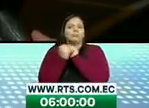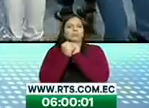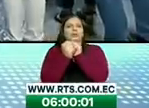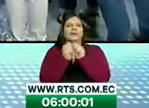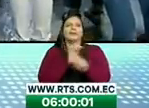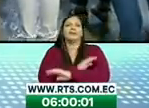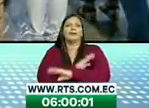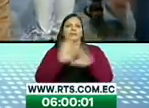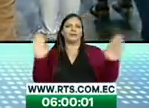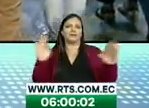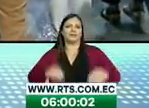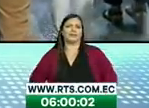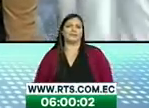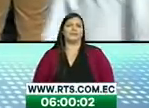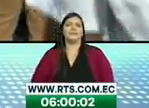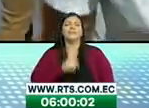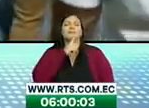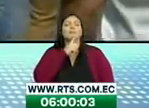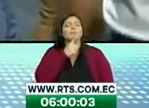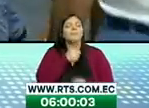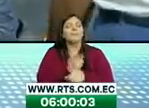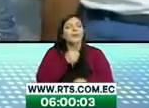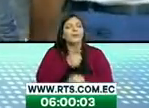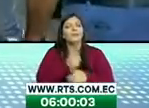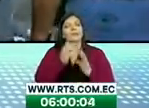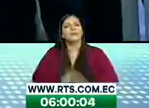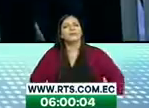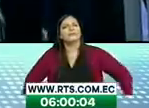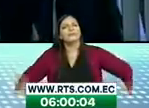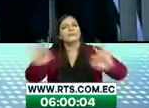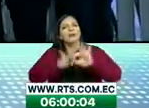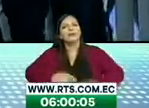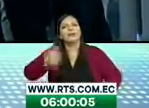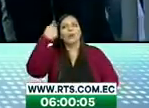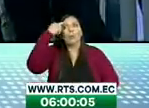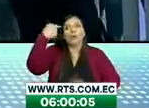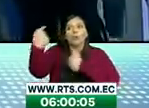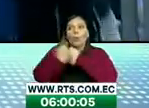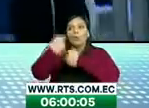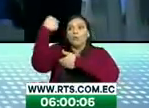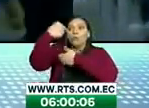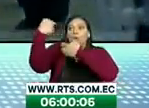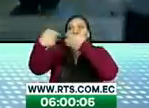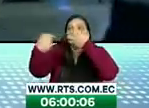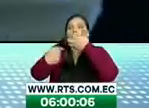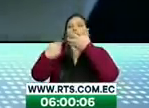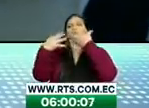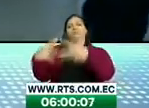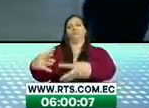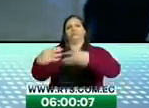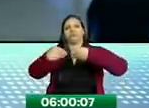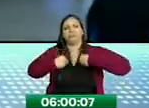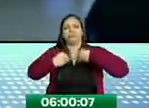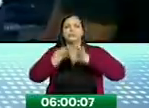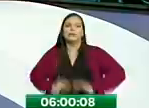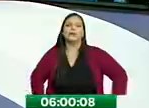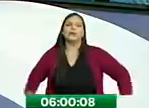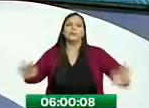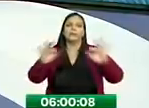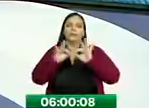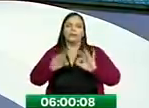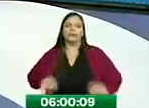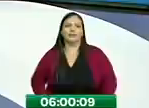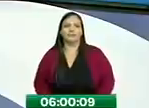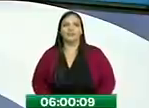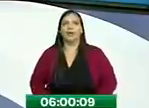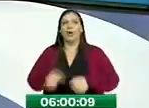para cumplir a carta cabal todo el decreto que haya o que ponga el gobierno. 6:00 a.m, amables televidentes,